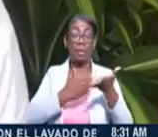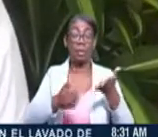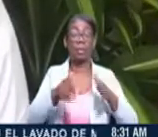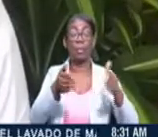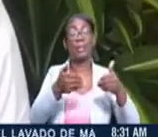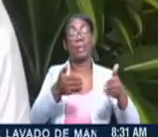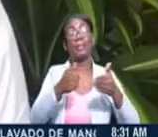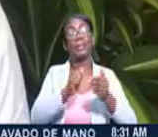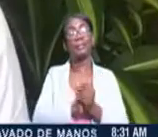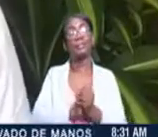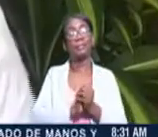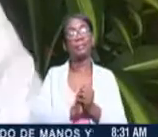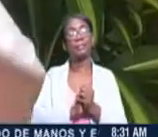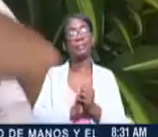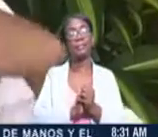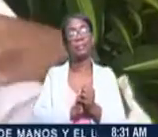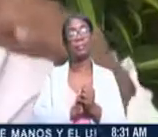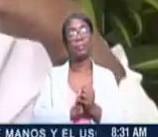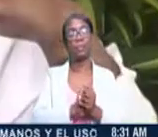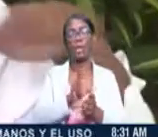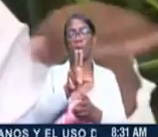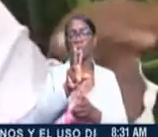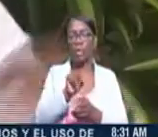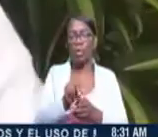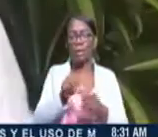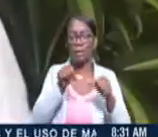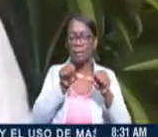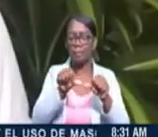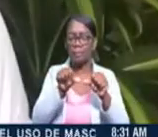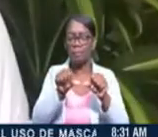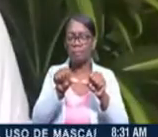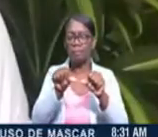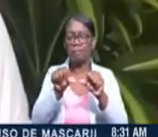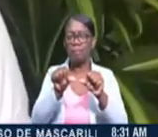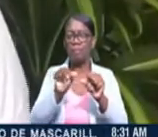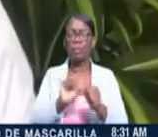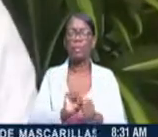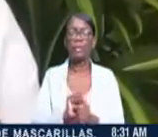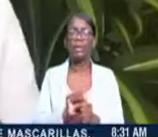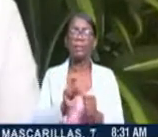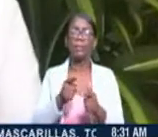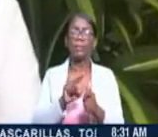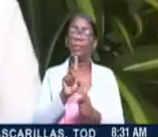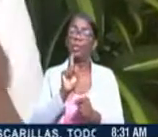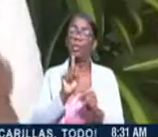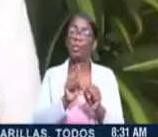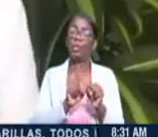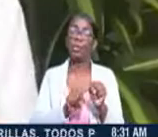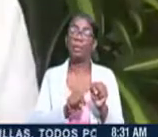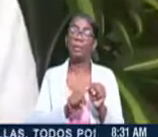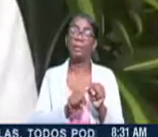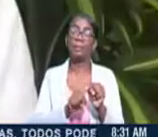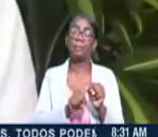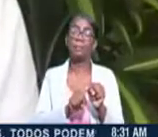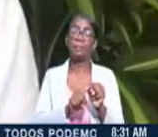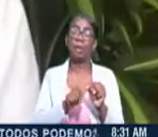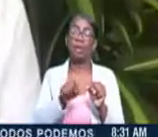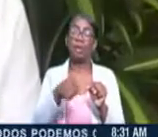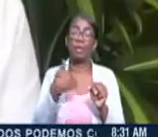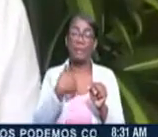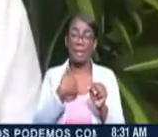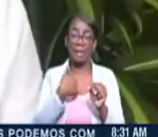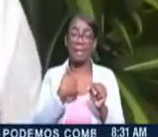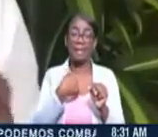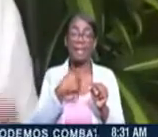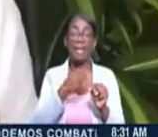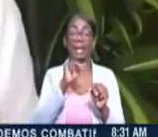tema es que no ha sido constante, es decir, que no pueden, lo tienen en el menú, sí,